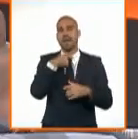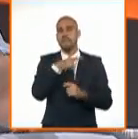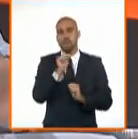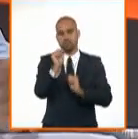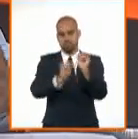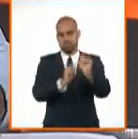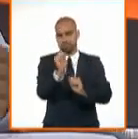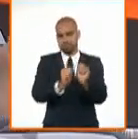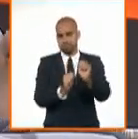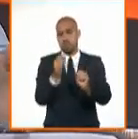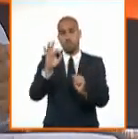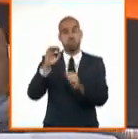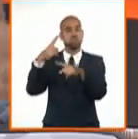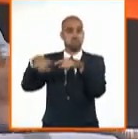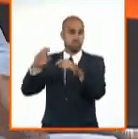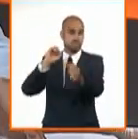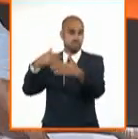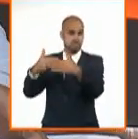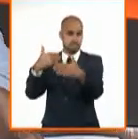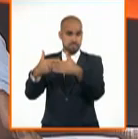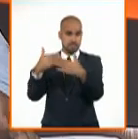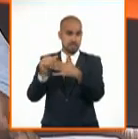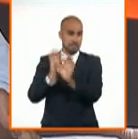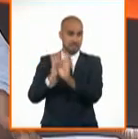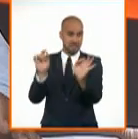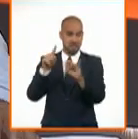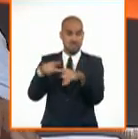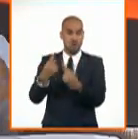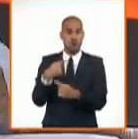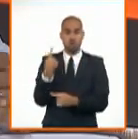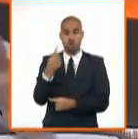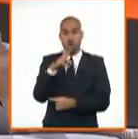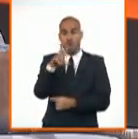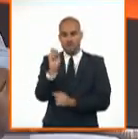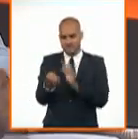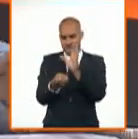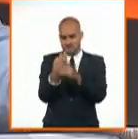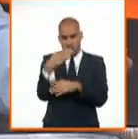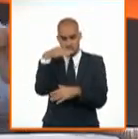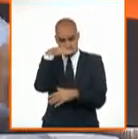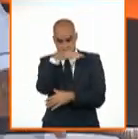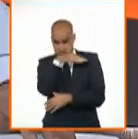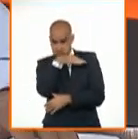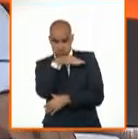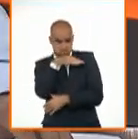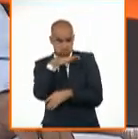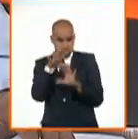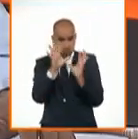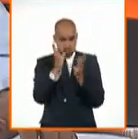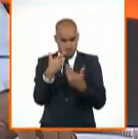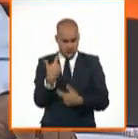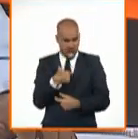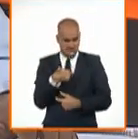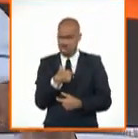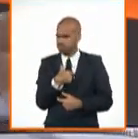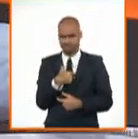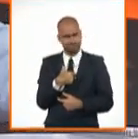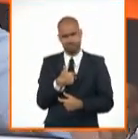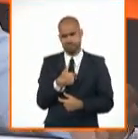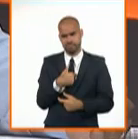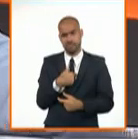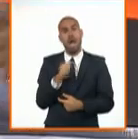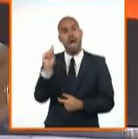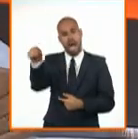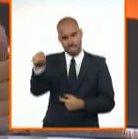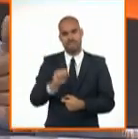empresas especializadas porque ahí la tecnología nosotros para poder fabricar piezas muy determinadas en el caso de las turbinas los